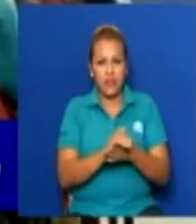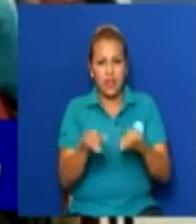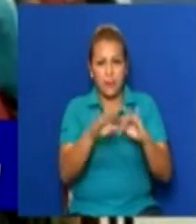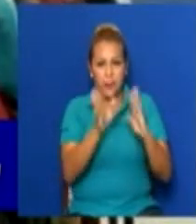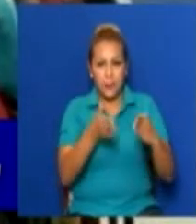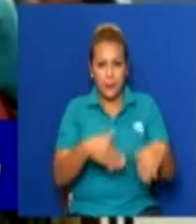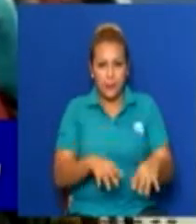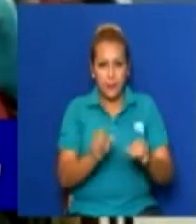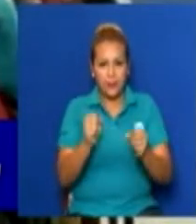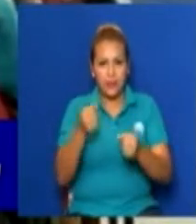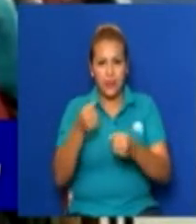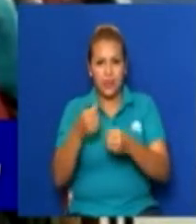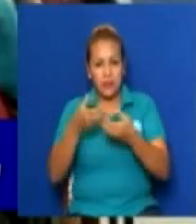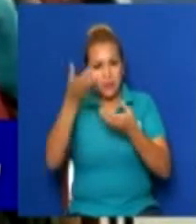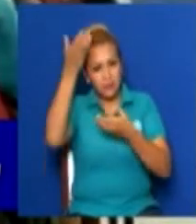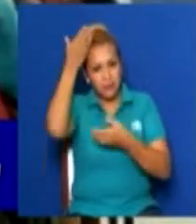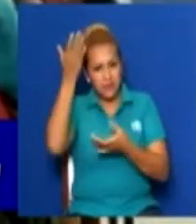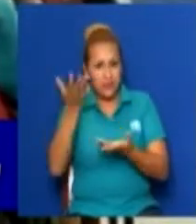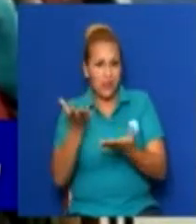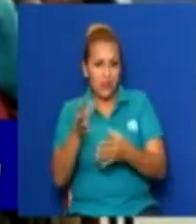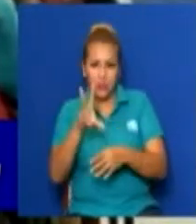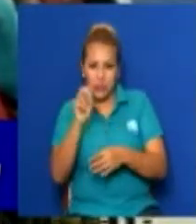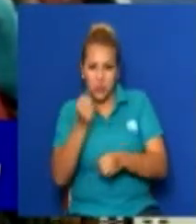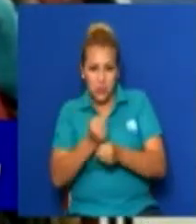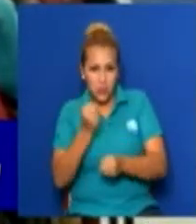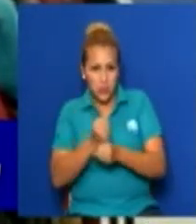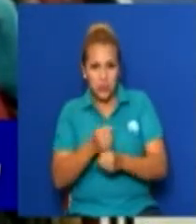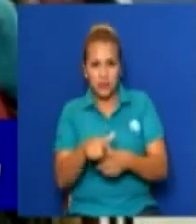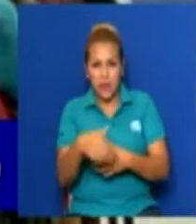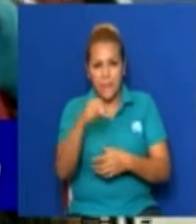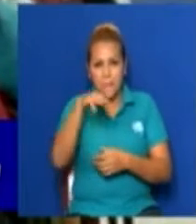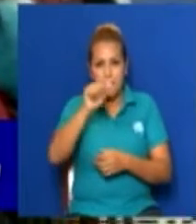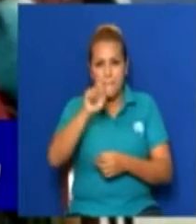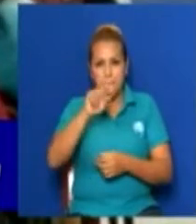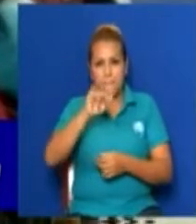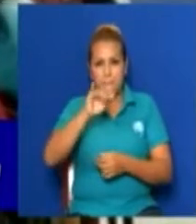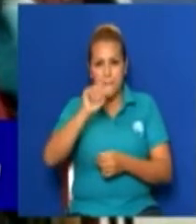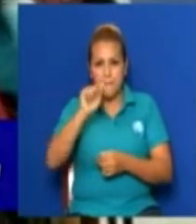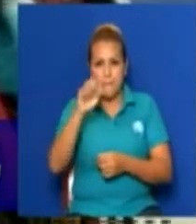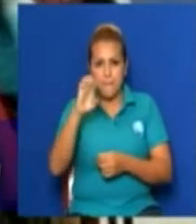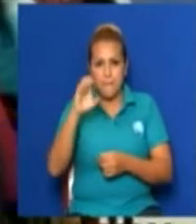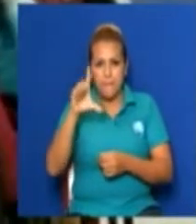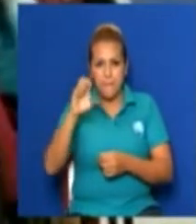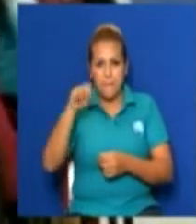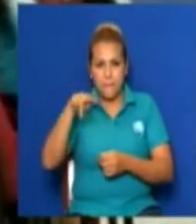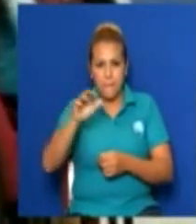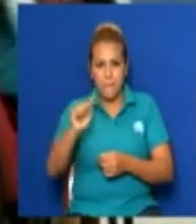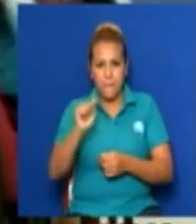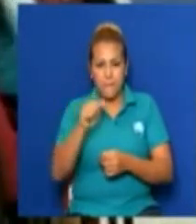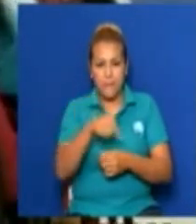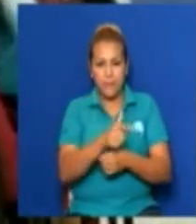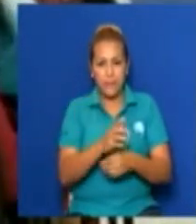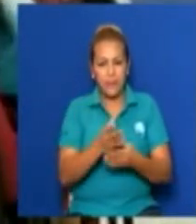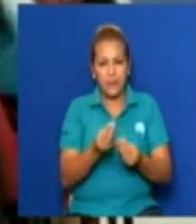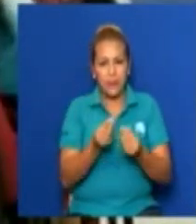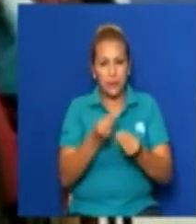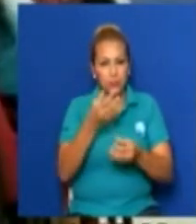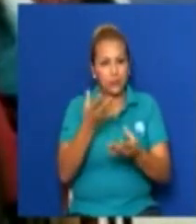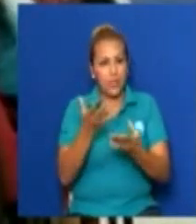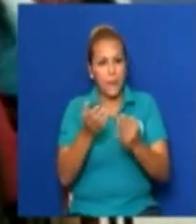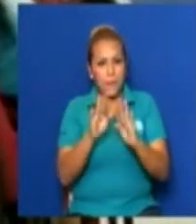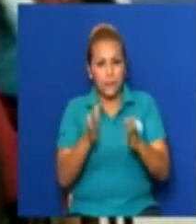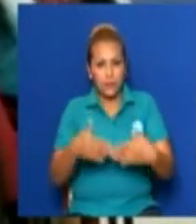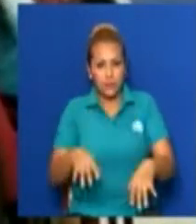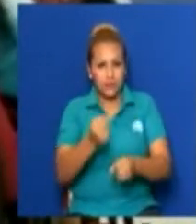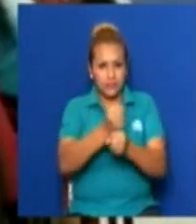mujeres empleadas y desempleadas, María Elena Cuadra, líderes del Comité de Mujeres Sindicalistas de